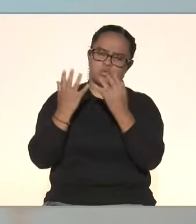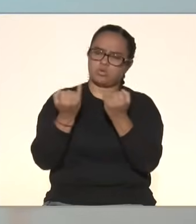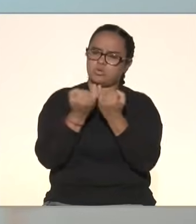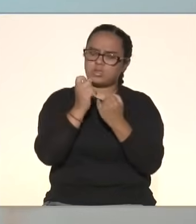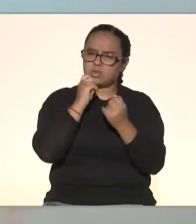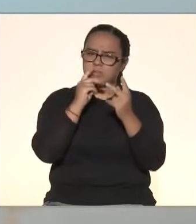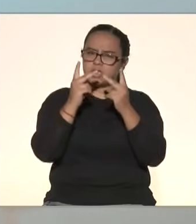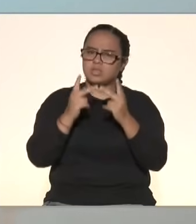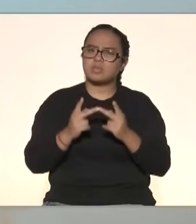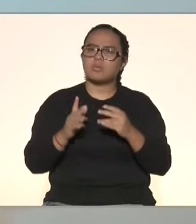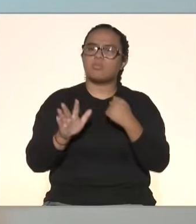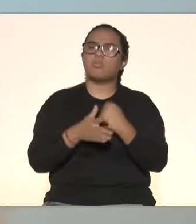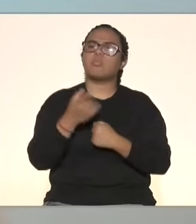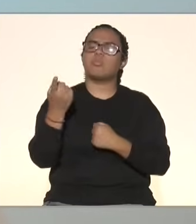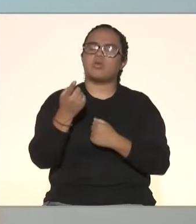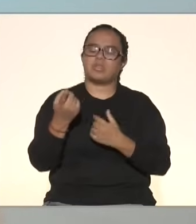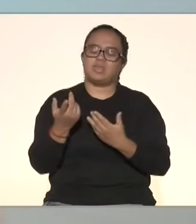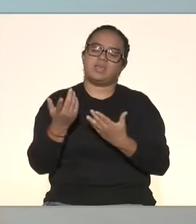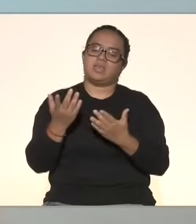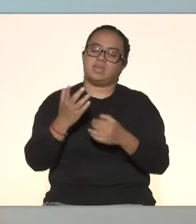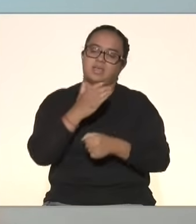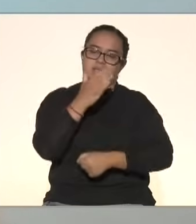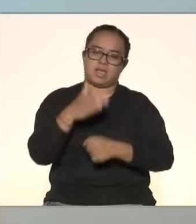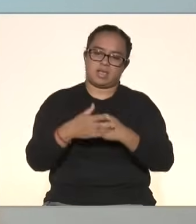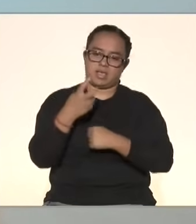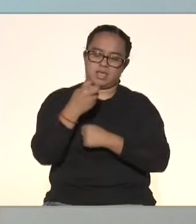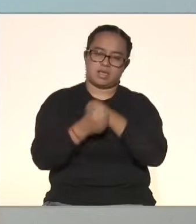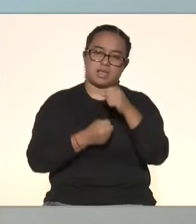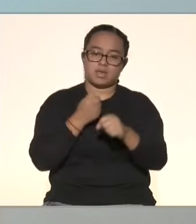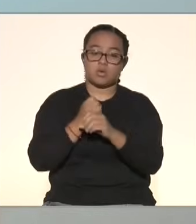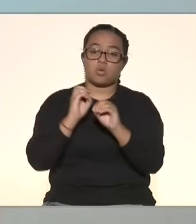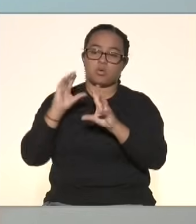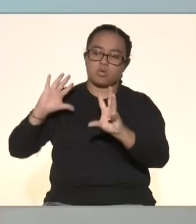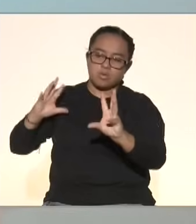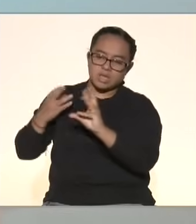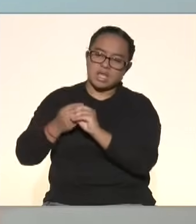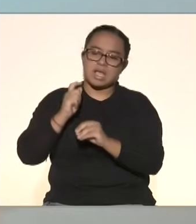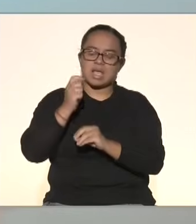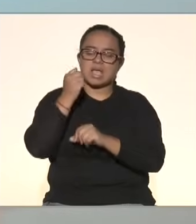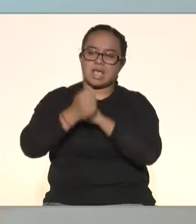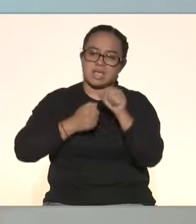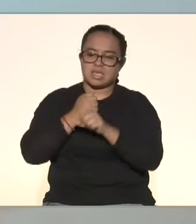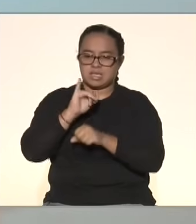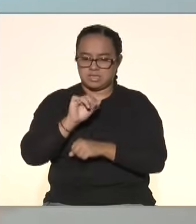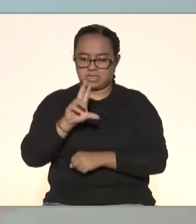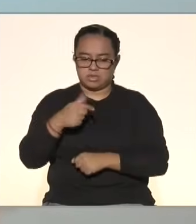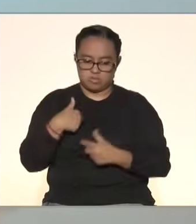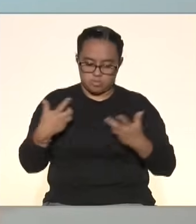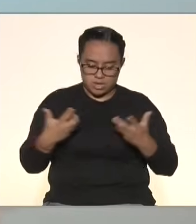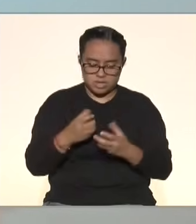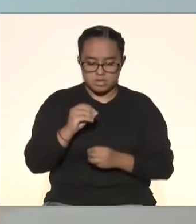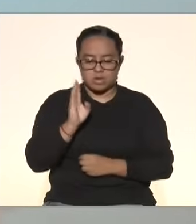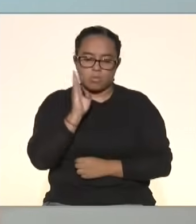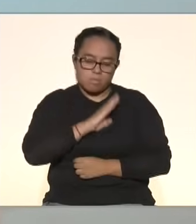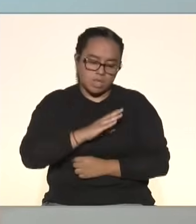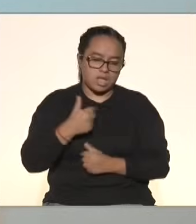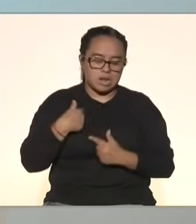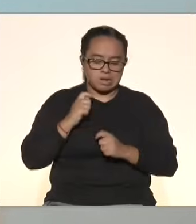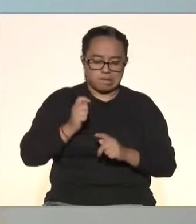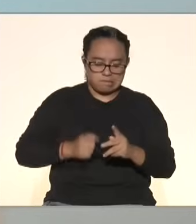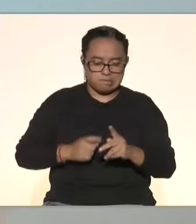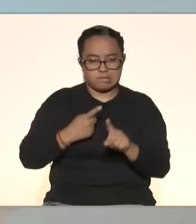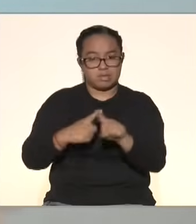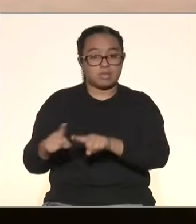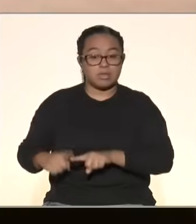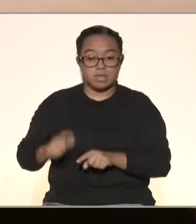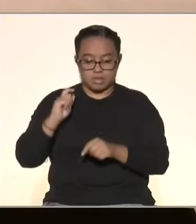estos famosos cambios de cierre de vida, recordatorios del año, de lo si lo hicimos, no lo hicimos, si estuvimos bien, estuvimos mal, etcétera, etcétera. Es